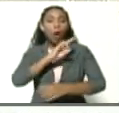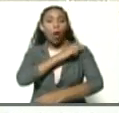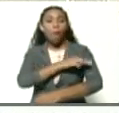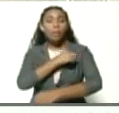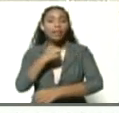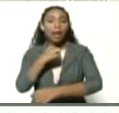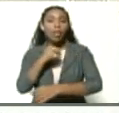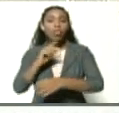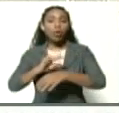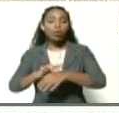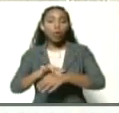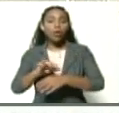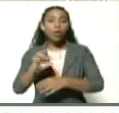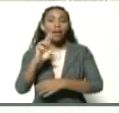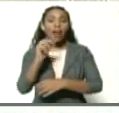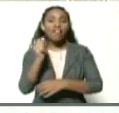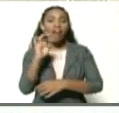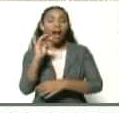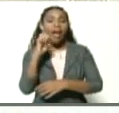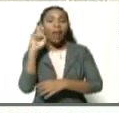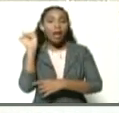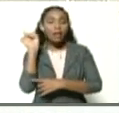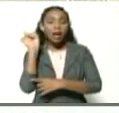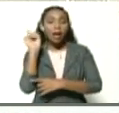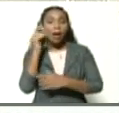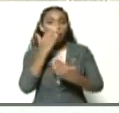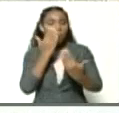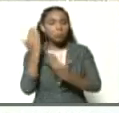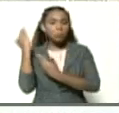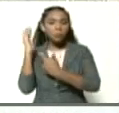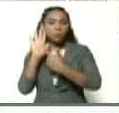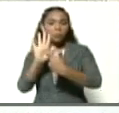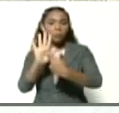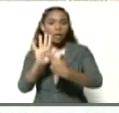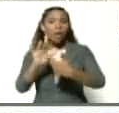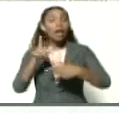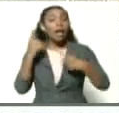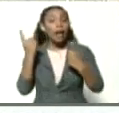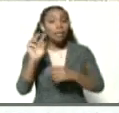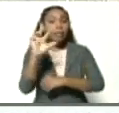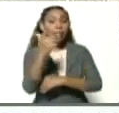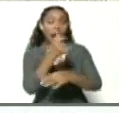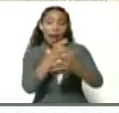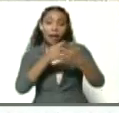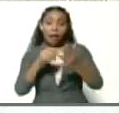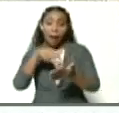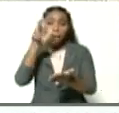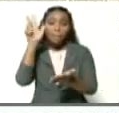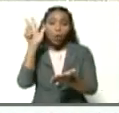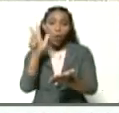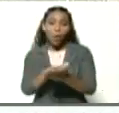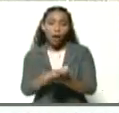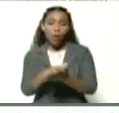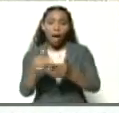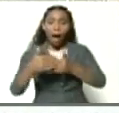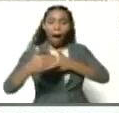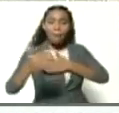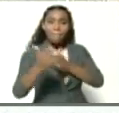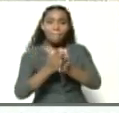hospital Dr. Rafael Zamora. Vamos a mostrarle precisamente en la tercera línea que ha aprobado de